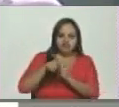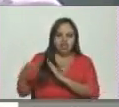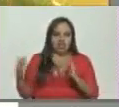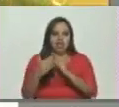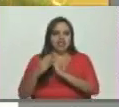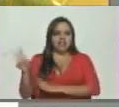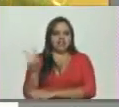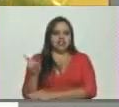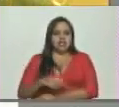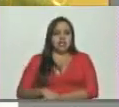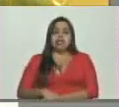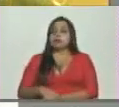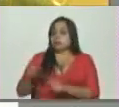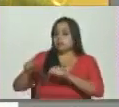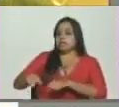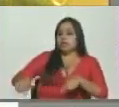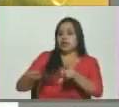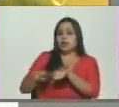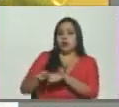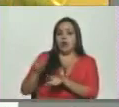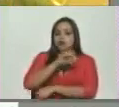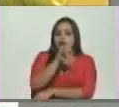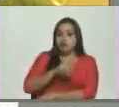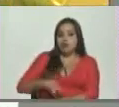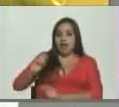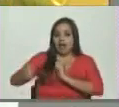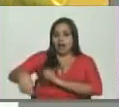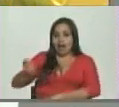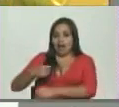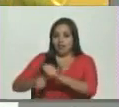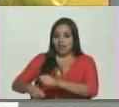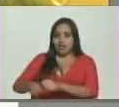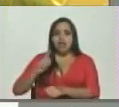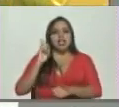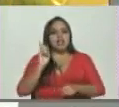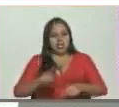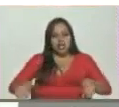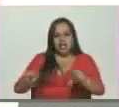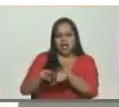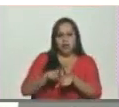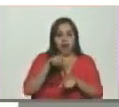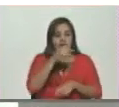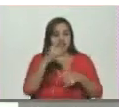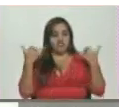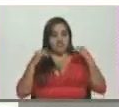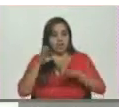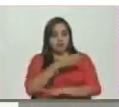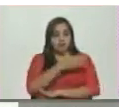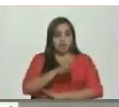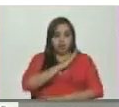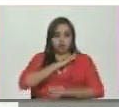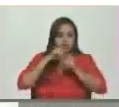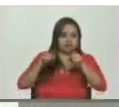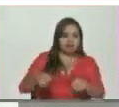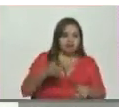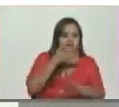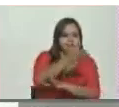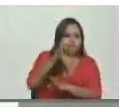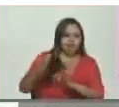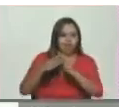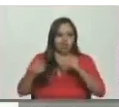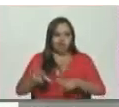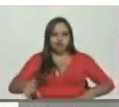la gaita en el estado Zulia y bueno, y en toda Venezuela, la parranda de Francisco Pacheco llega a cada rincón y creo que